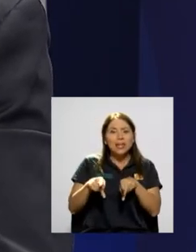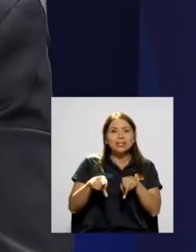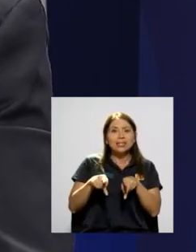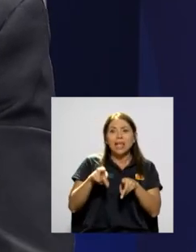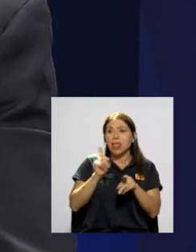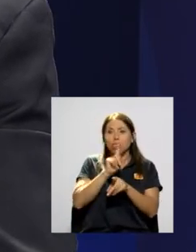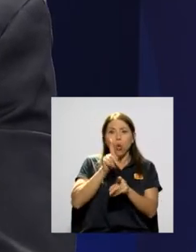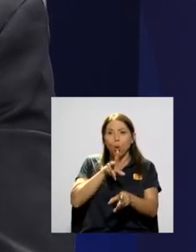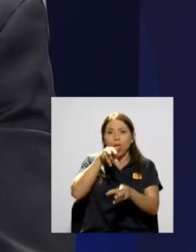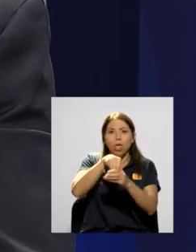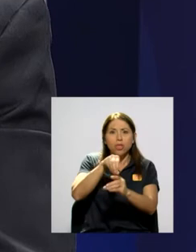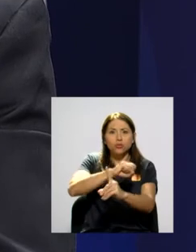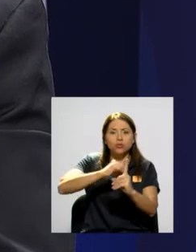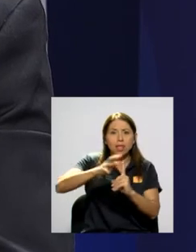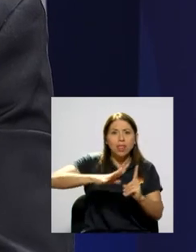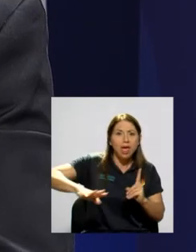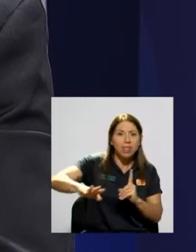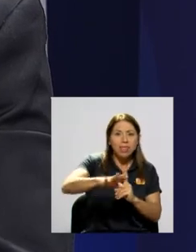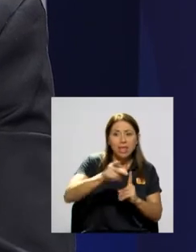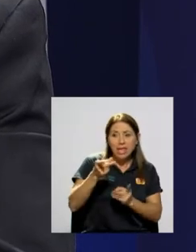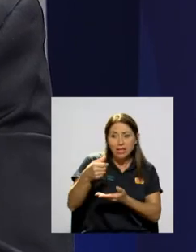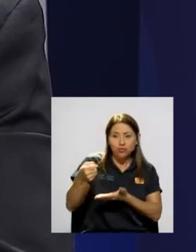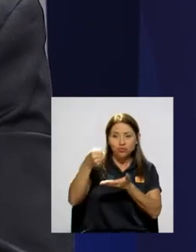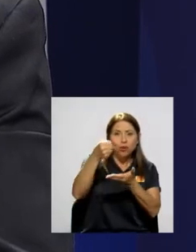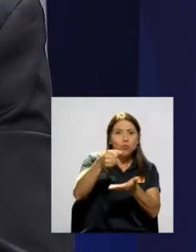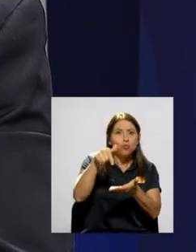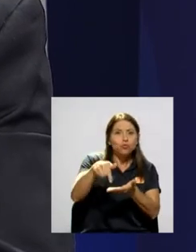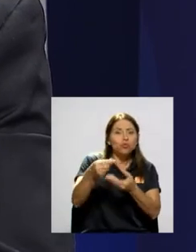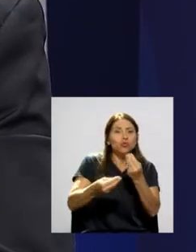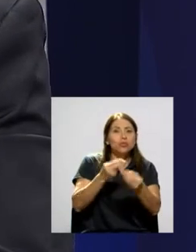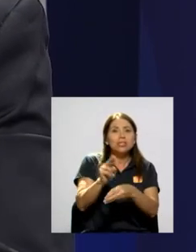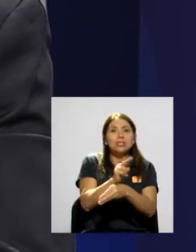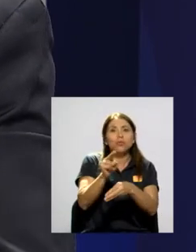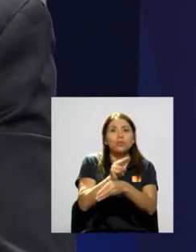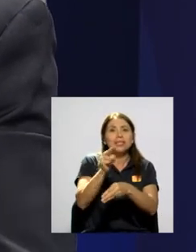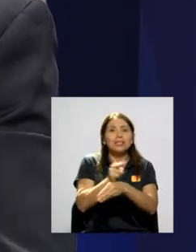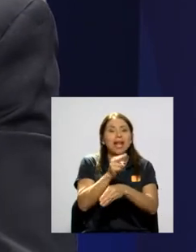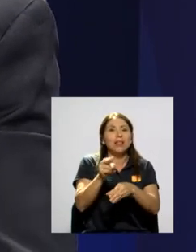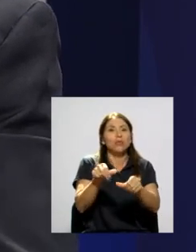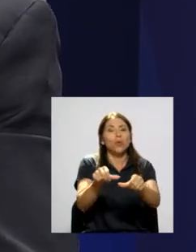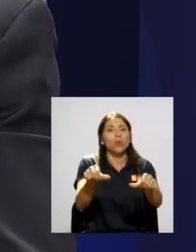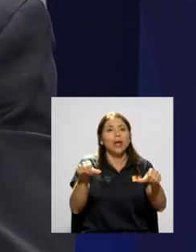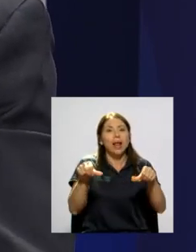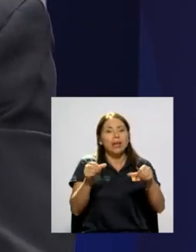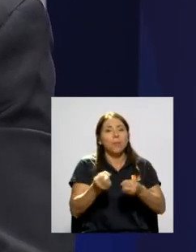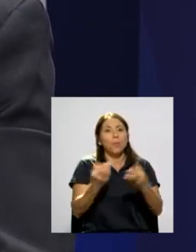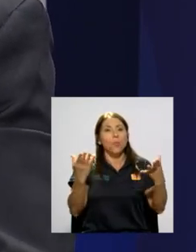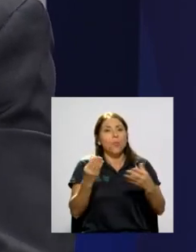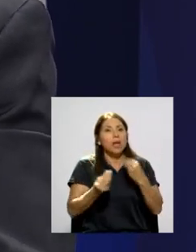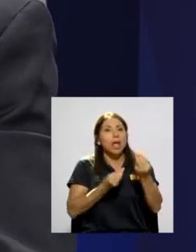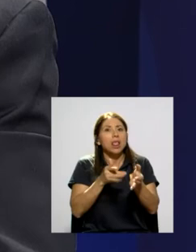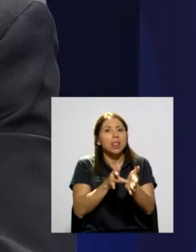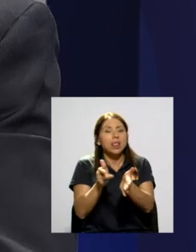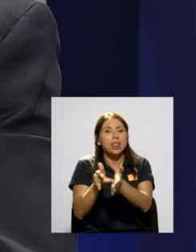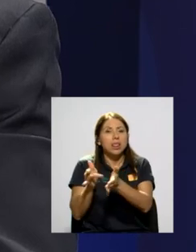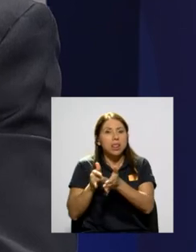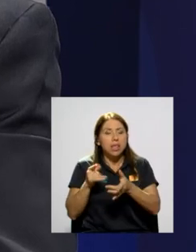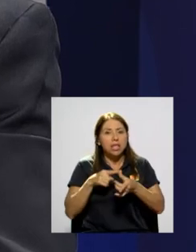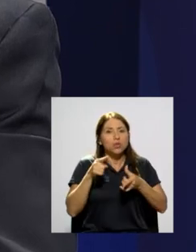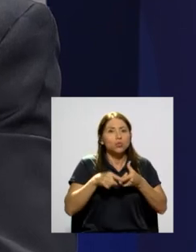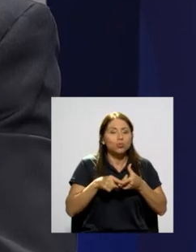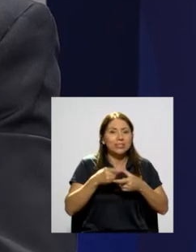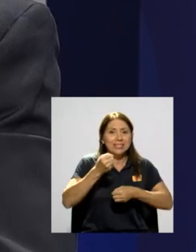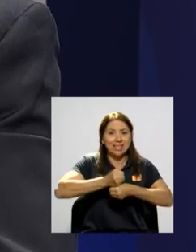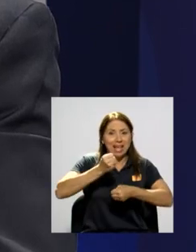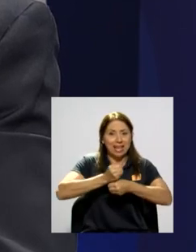están siendo sistemáticamente saqueados del erario público. Entonces, tareas que nos